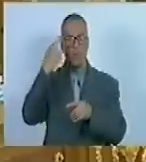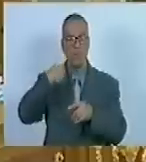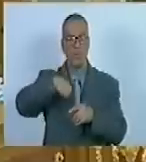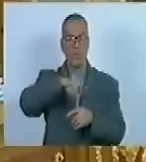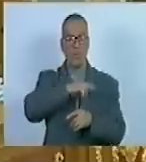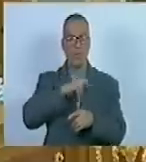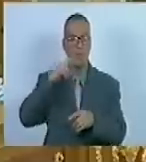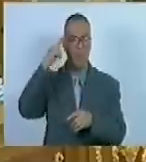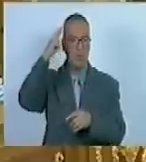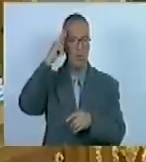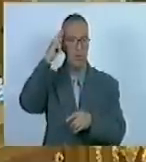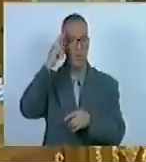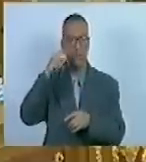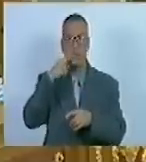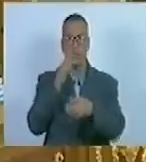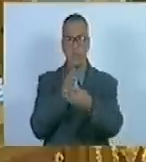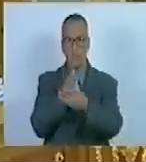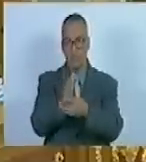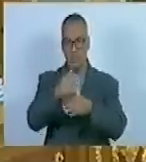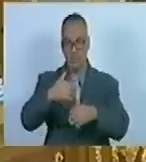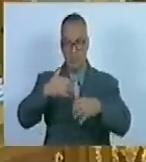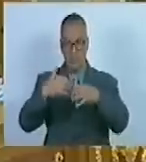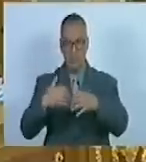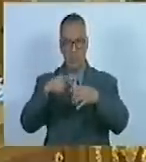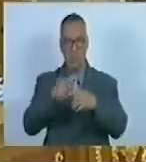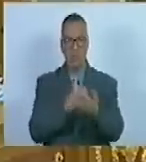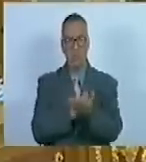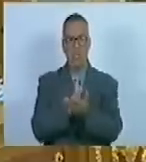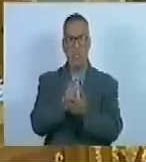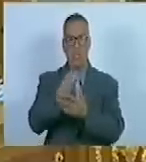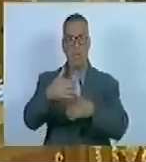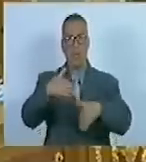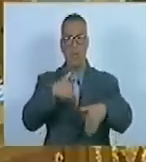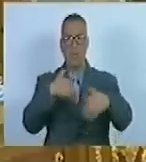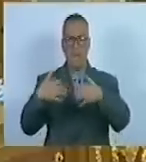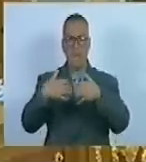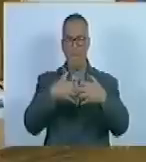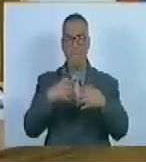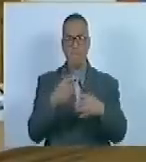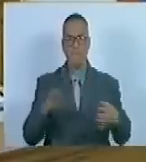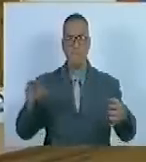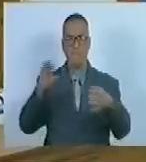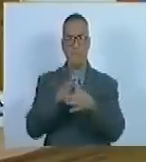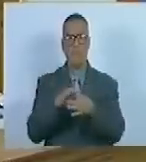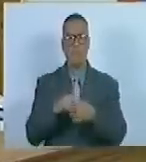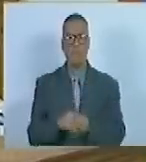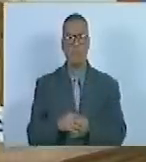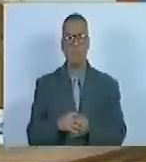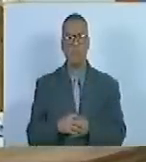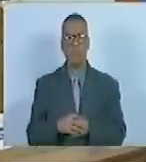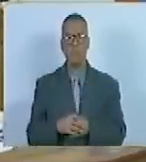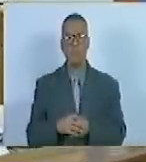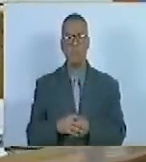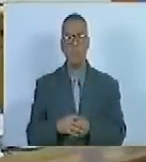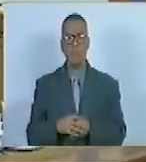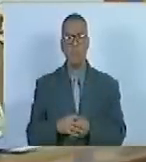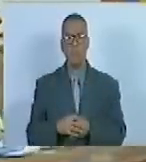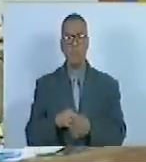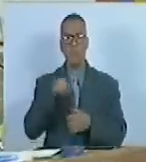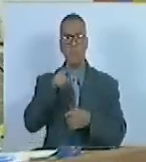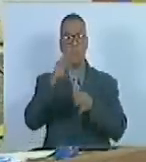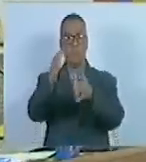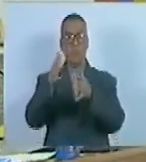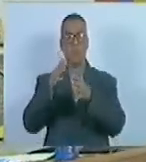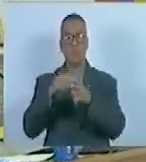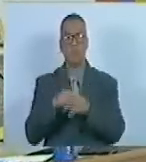la reflexión para seguir la batalla, para seguir la lucha en unidad, ¿no? Esta